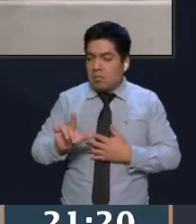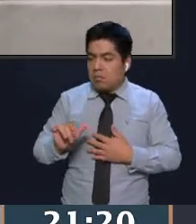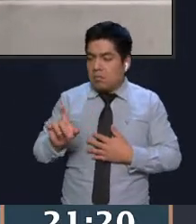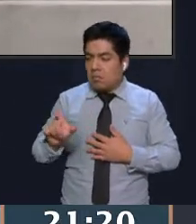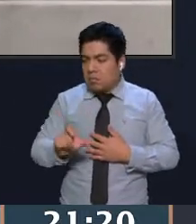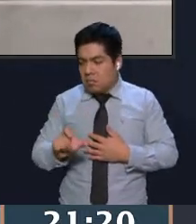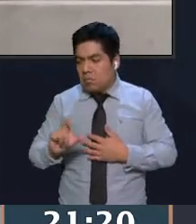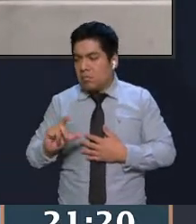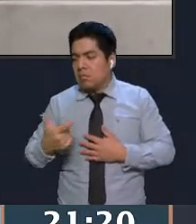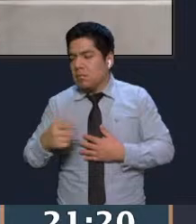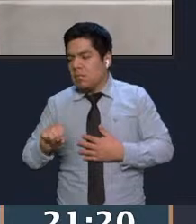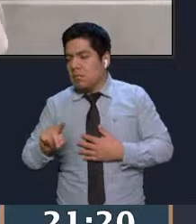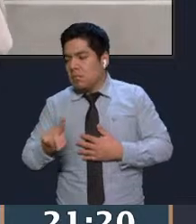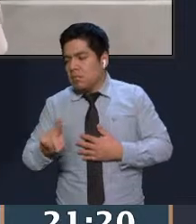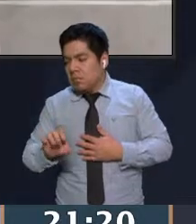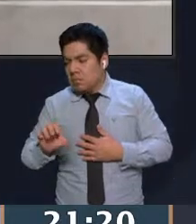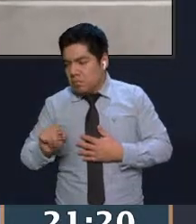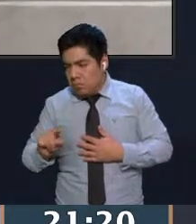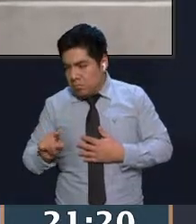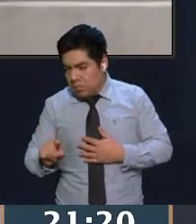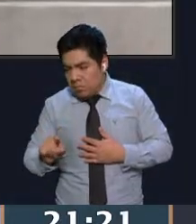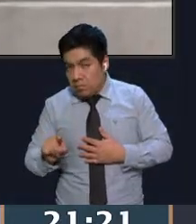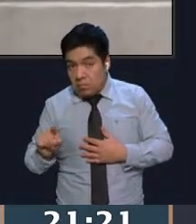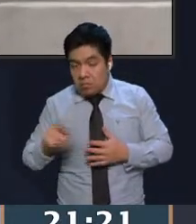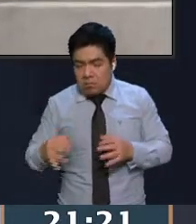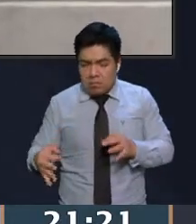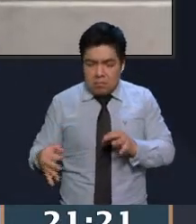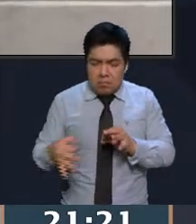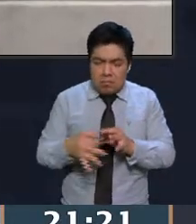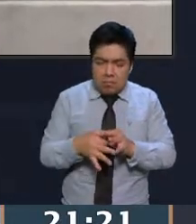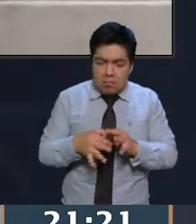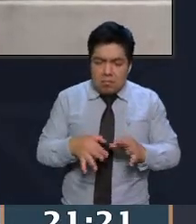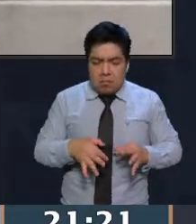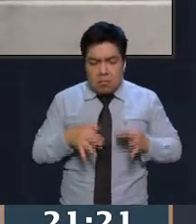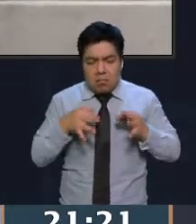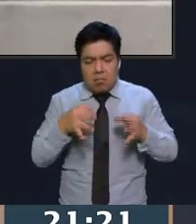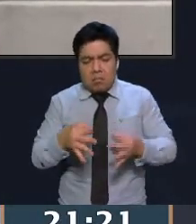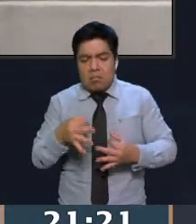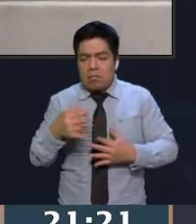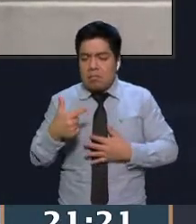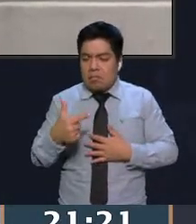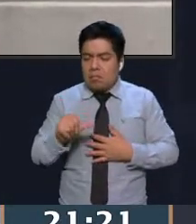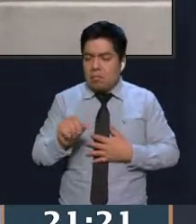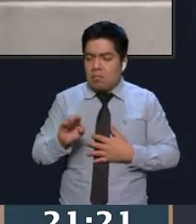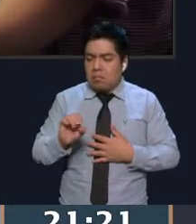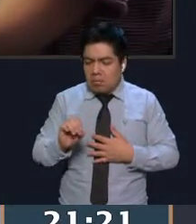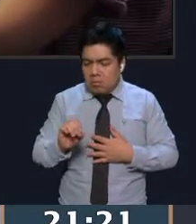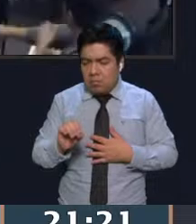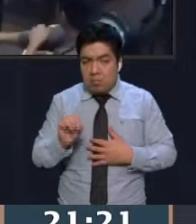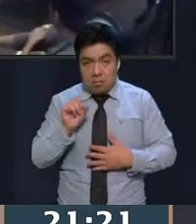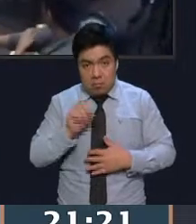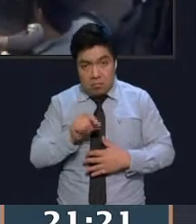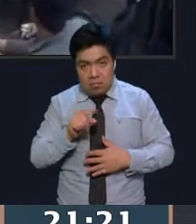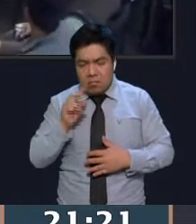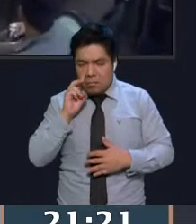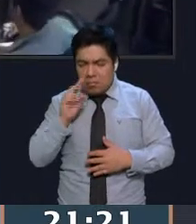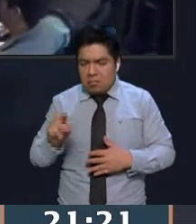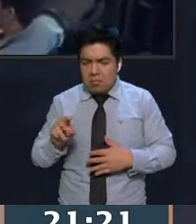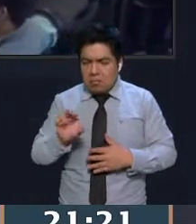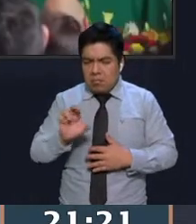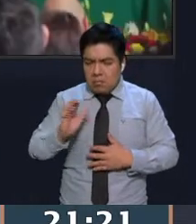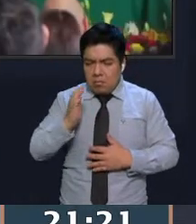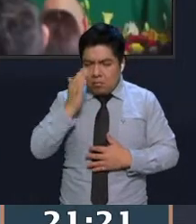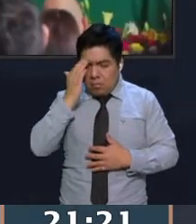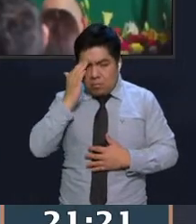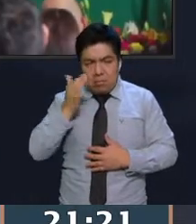se vincula directamente con la Fundación Gabo. Y esto les da al mismo tiempo un